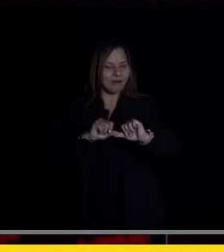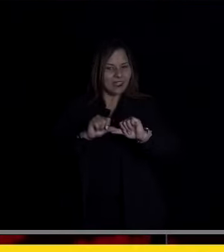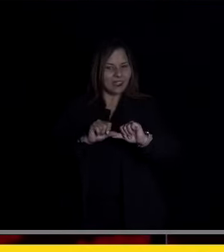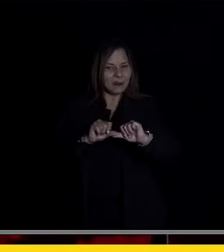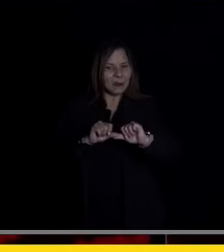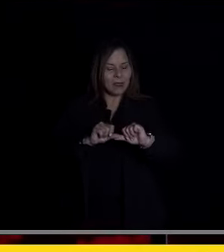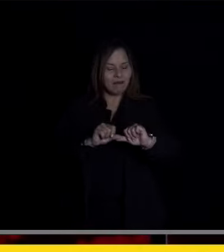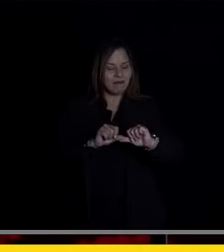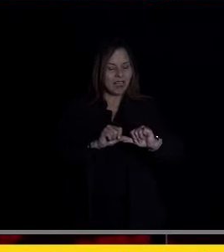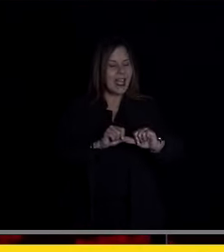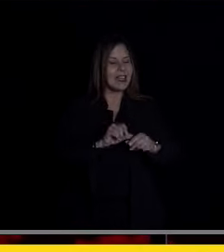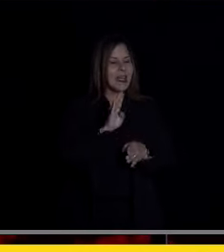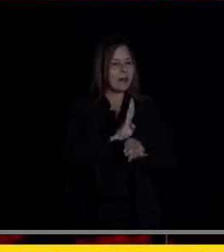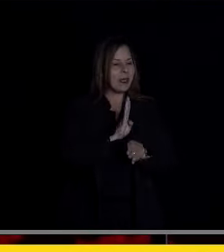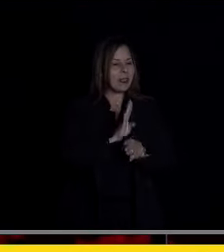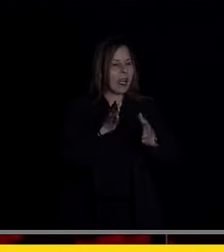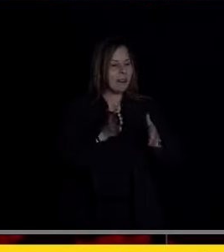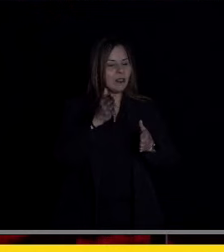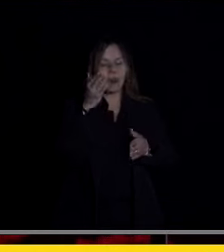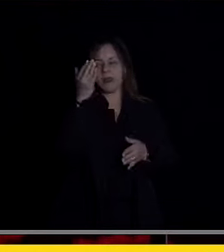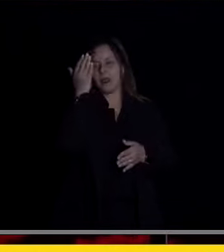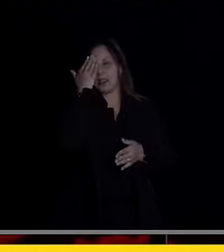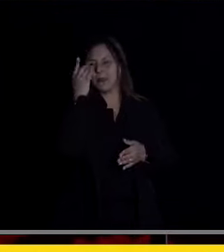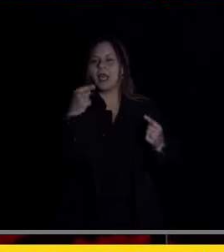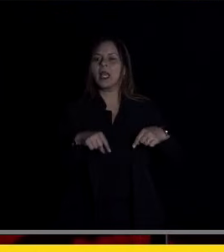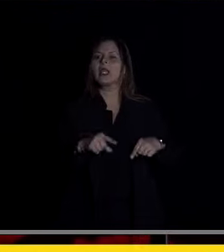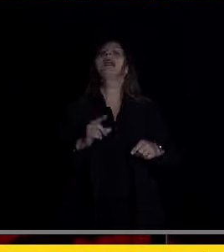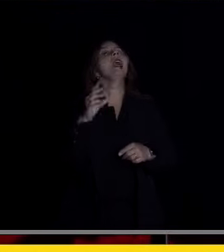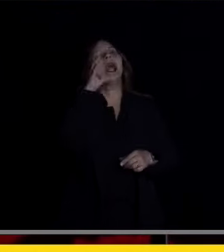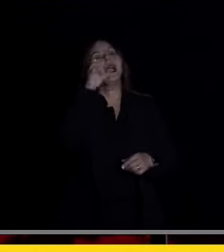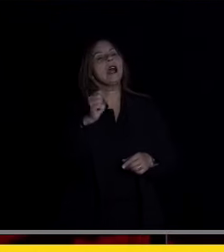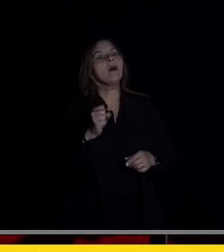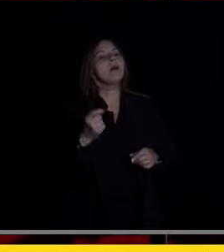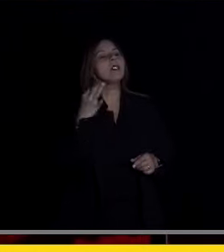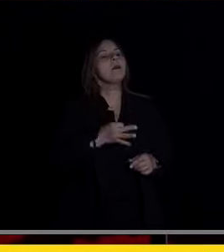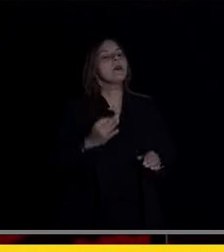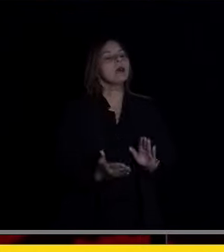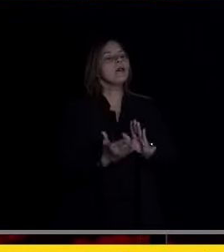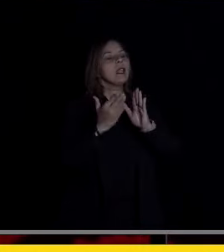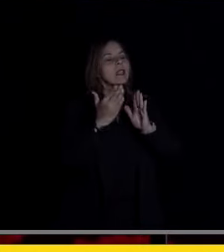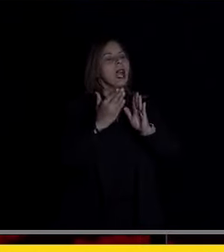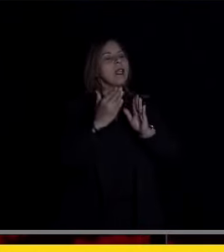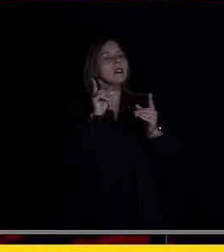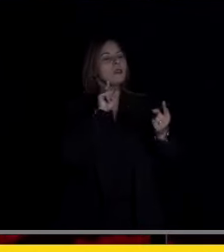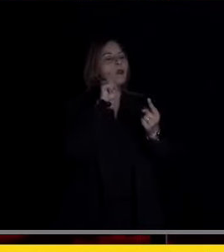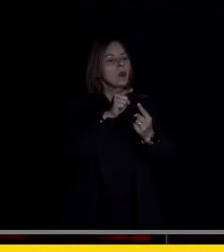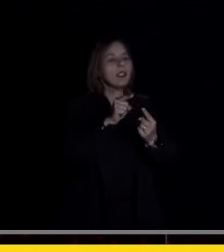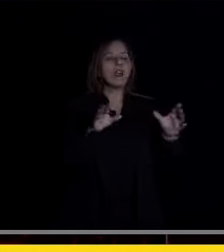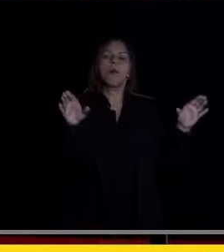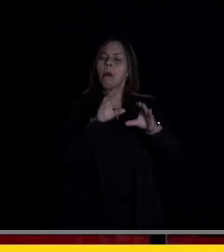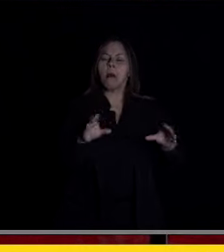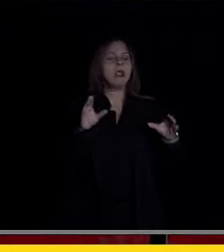que aquí en Caguas siempre va a encontrar apoyos para enfrentar sus retos, como lo hemos hecho sin titubear en los pasados